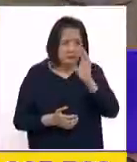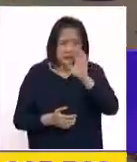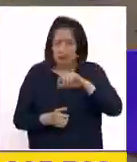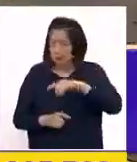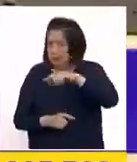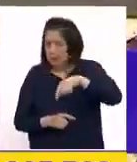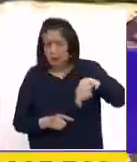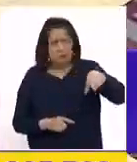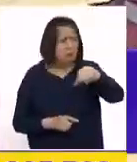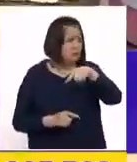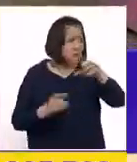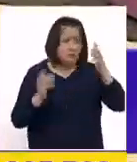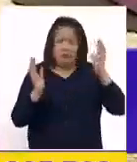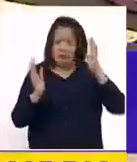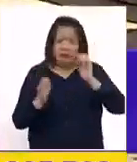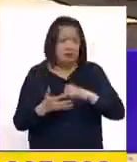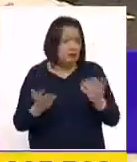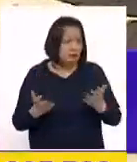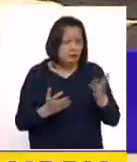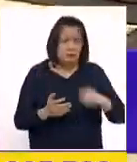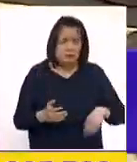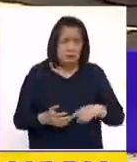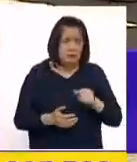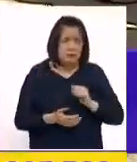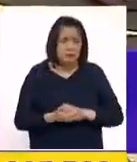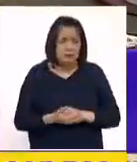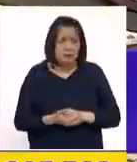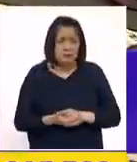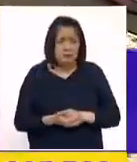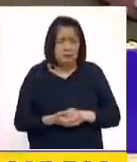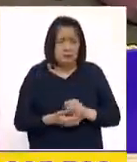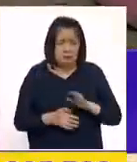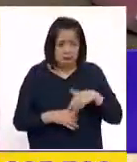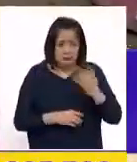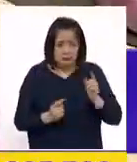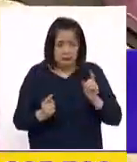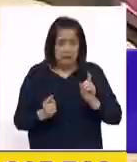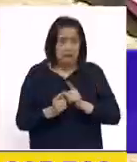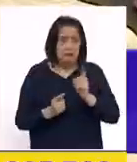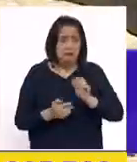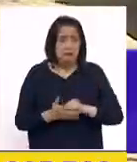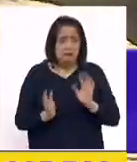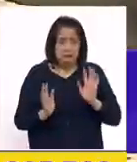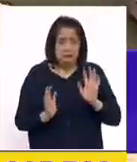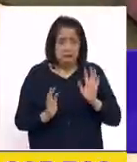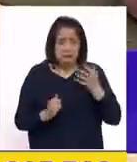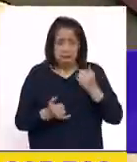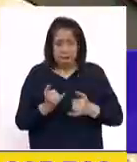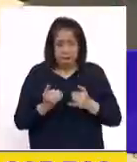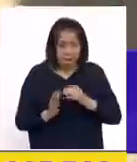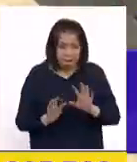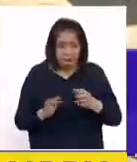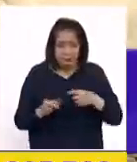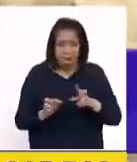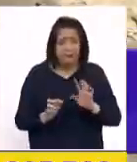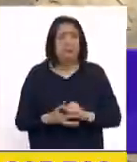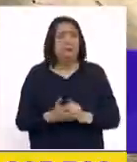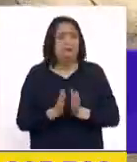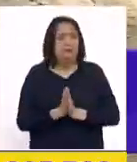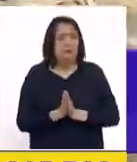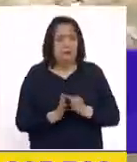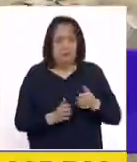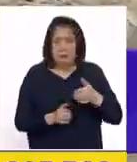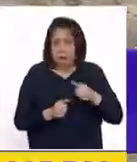vuelta para arriba, no hay nada. Se habrán llevado mi perrito. Ya. Pero de ahí me malito. Antes de finalizar, si nos permite nada más, por favor,